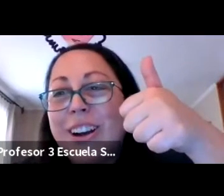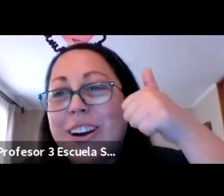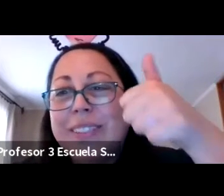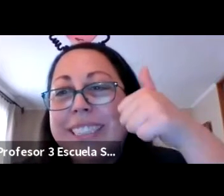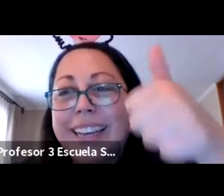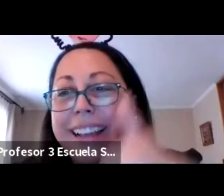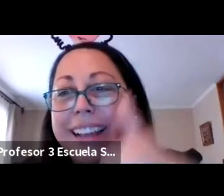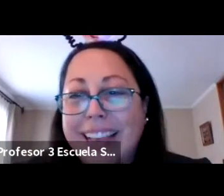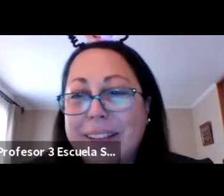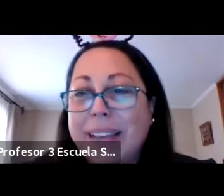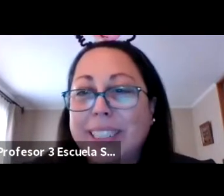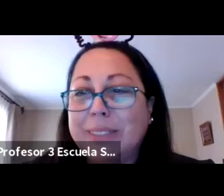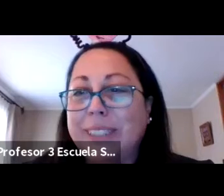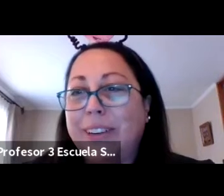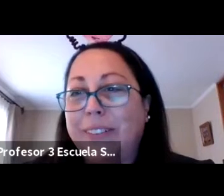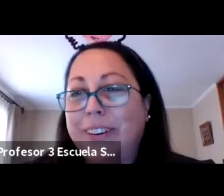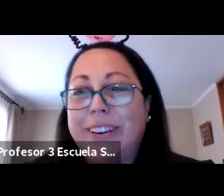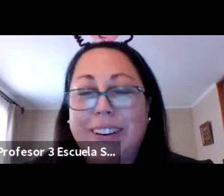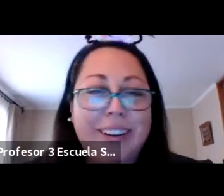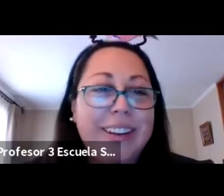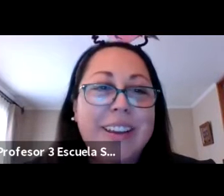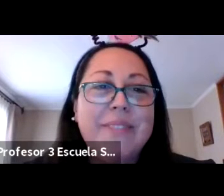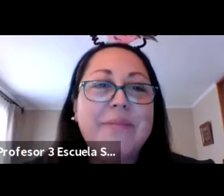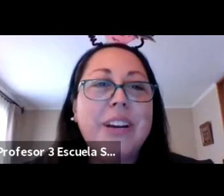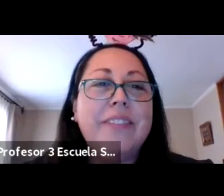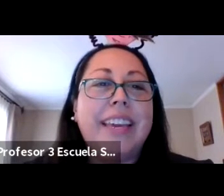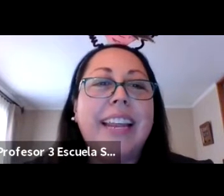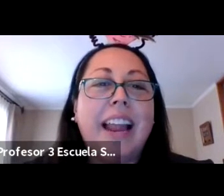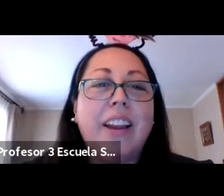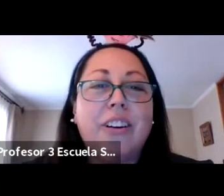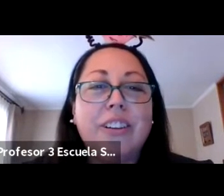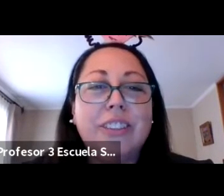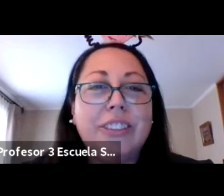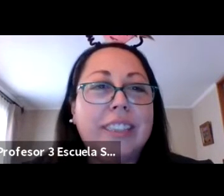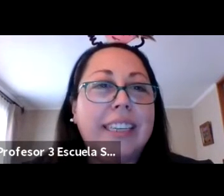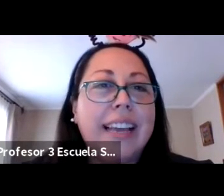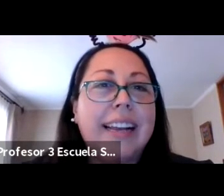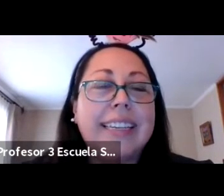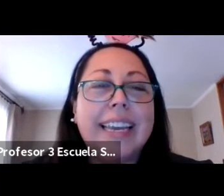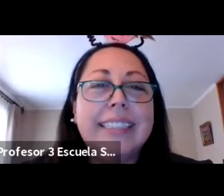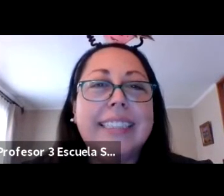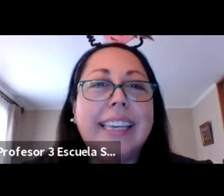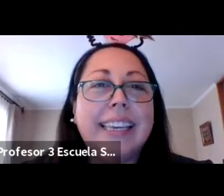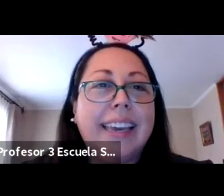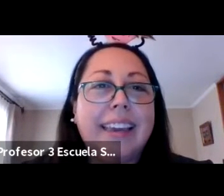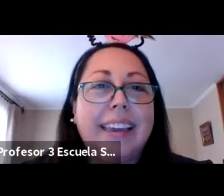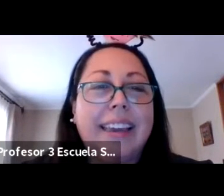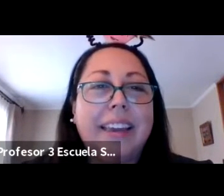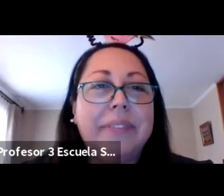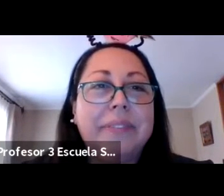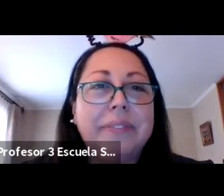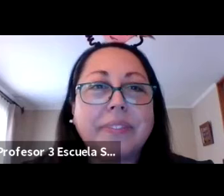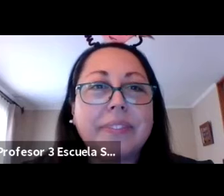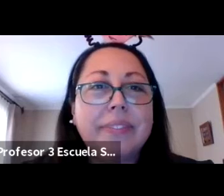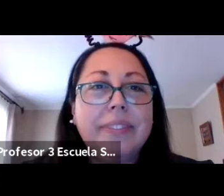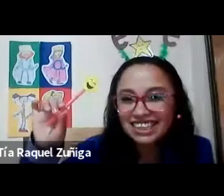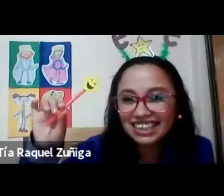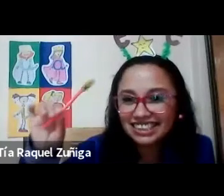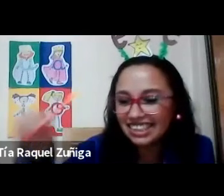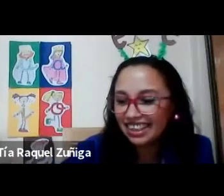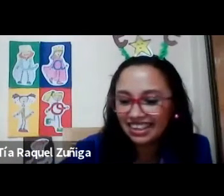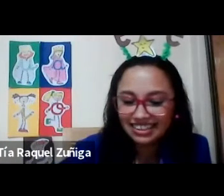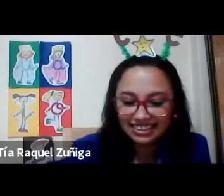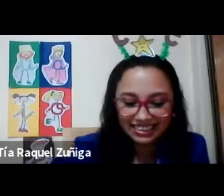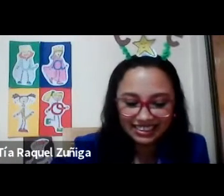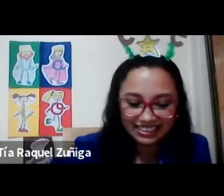Gracias, Alonso. Muchas gracias. Apague su micrófono. Muy bien, el Alonso, tía. ¿Quién sigue?